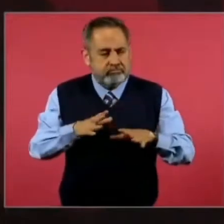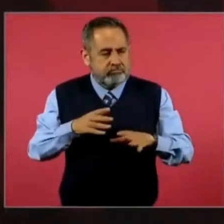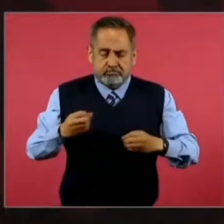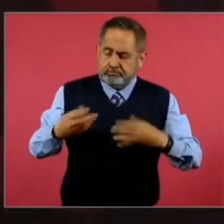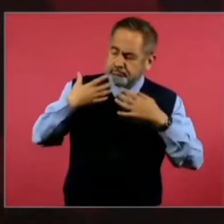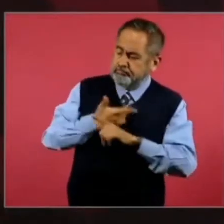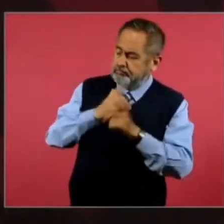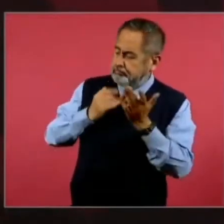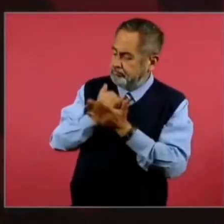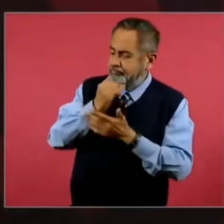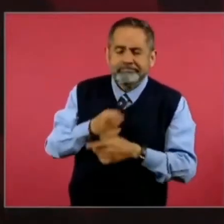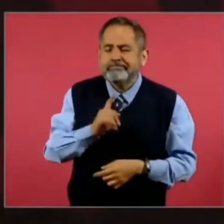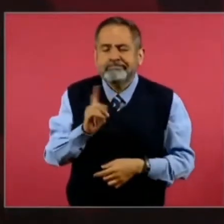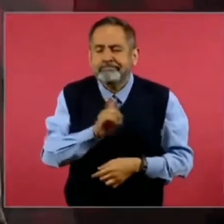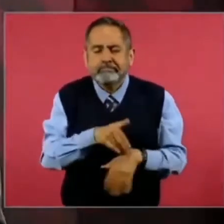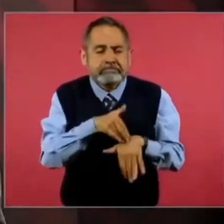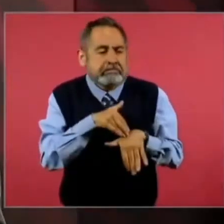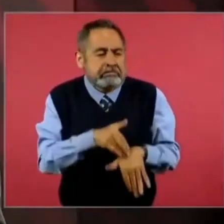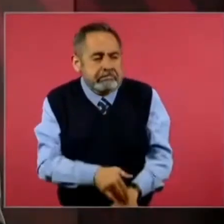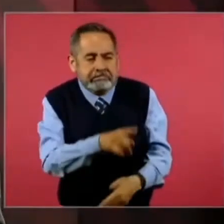potentados.